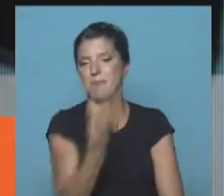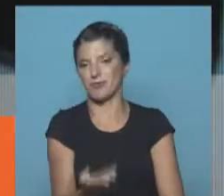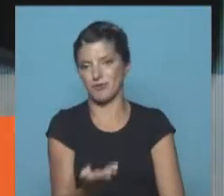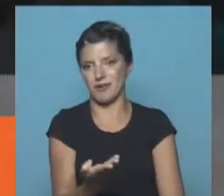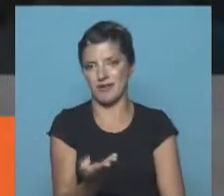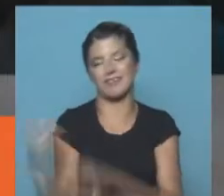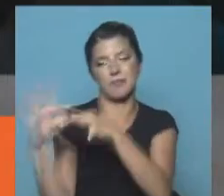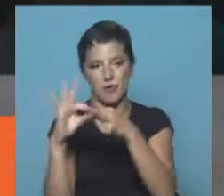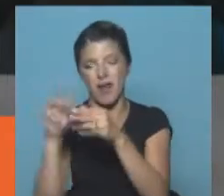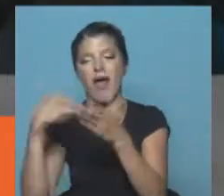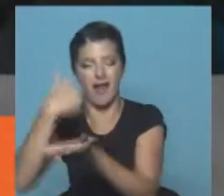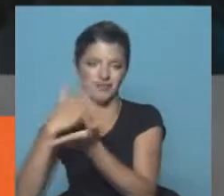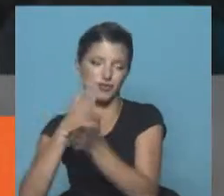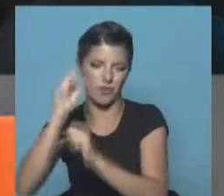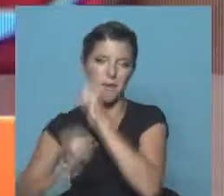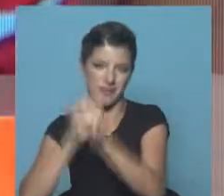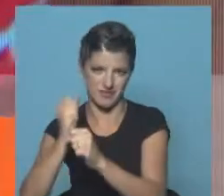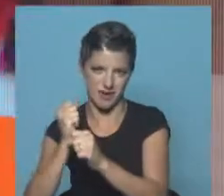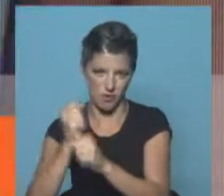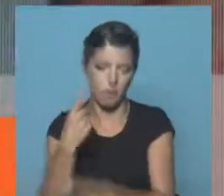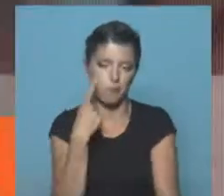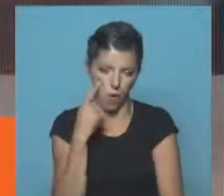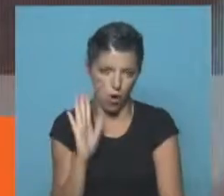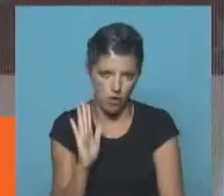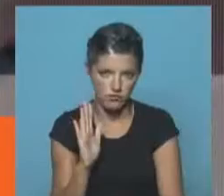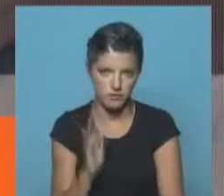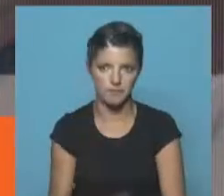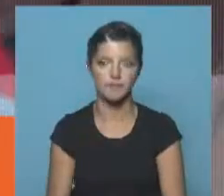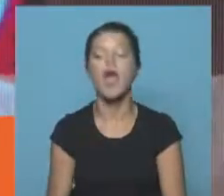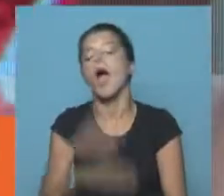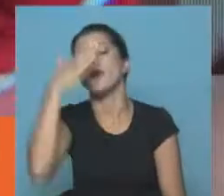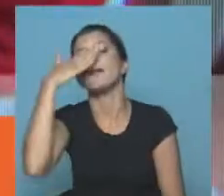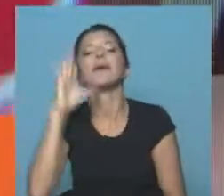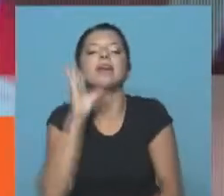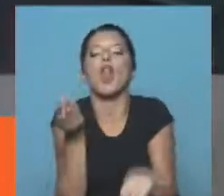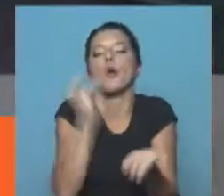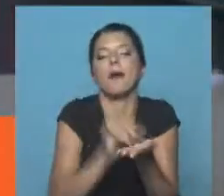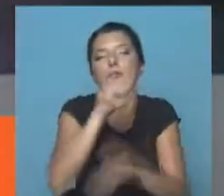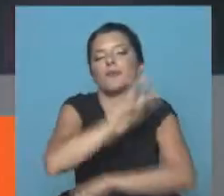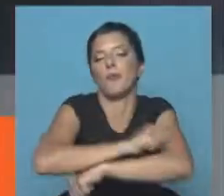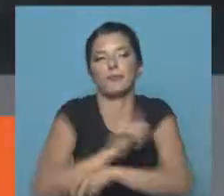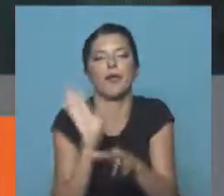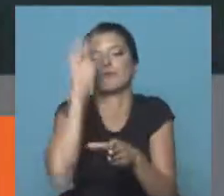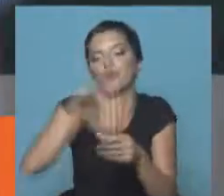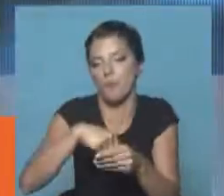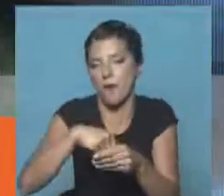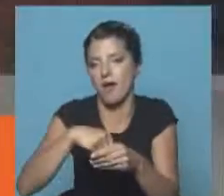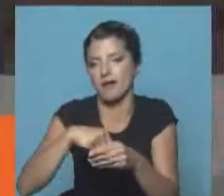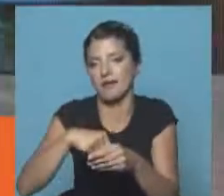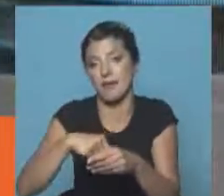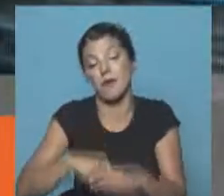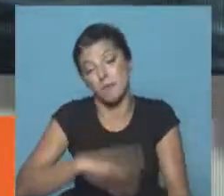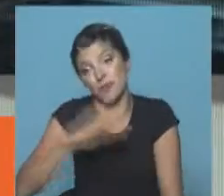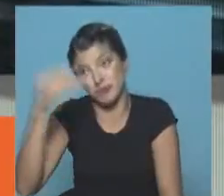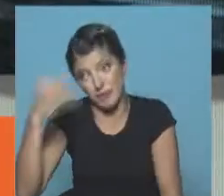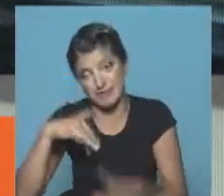a ese mismo mundo, digamos, no es ajeno, más allá de que después le ponga su propia impronta personal, que en muchos casos va